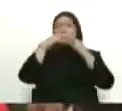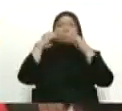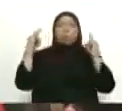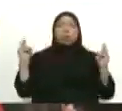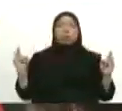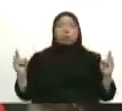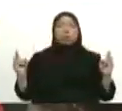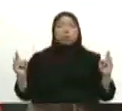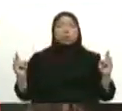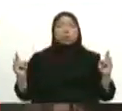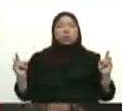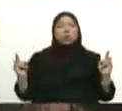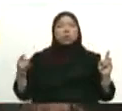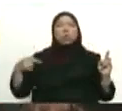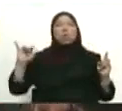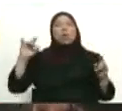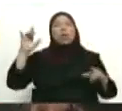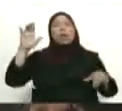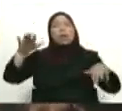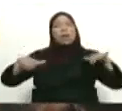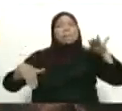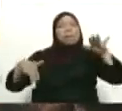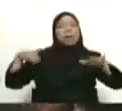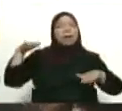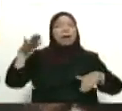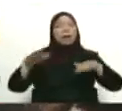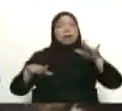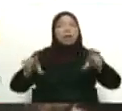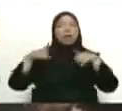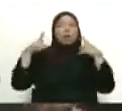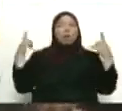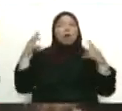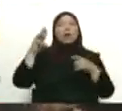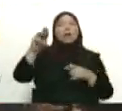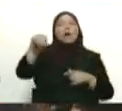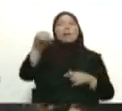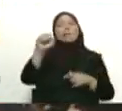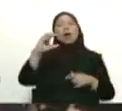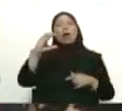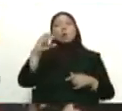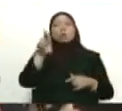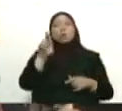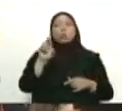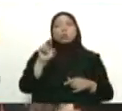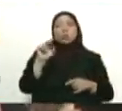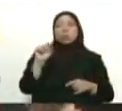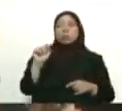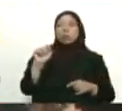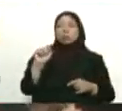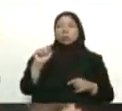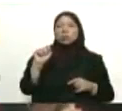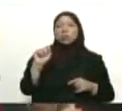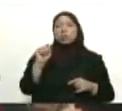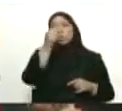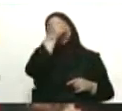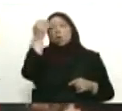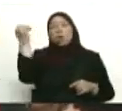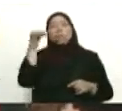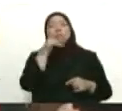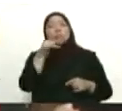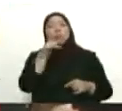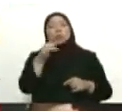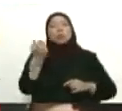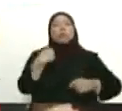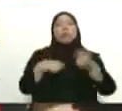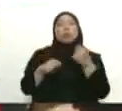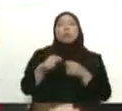o allá en macuto cuando vinieron mercenarios a invadieron nuestra patria que no se nos olvide el intento de magnicidio